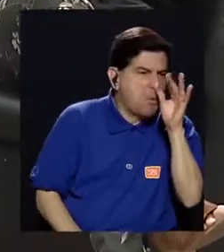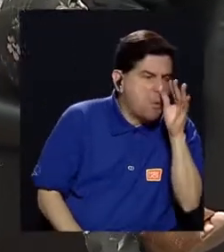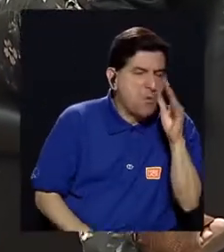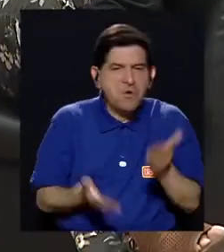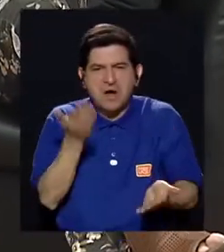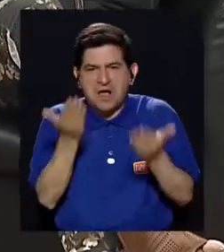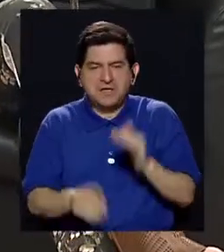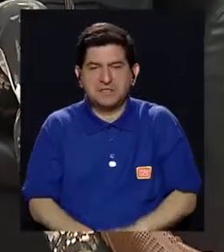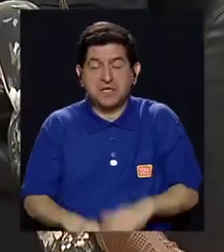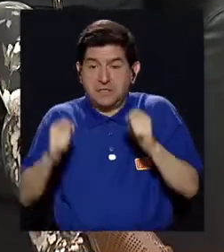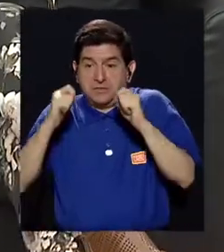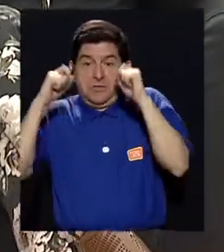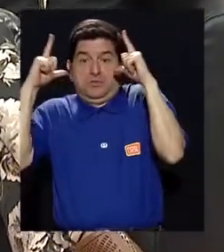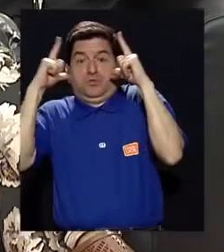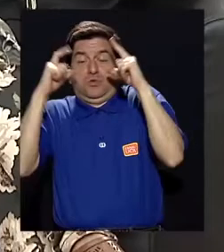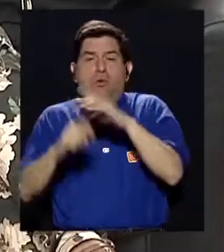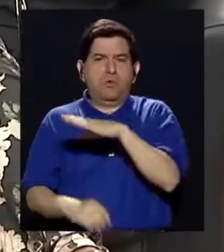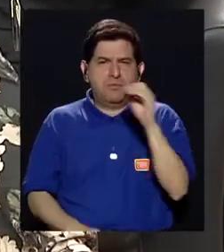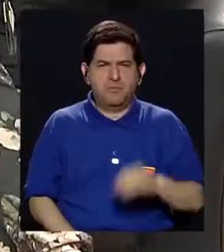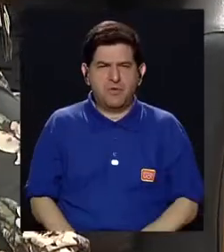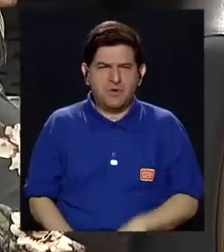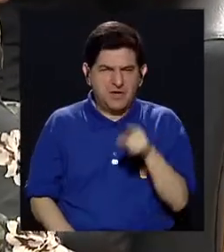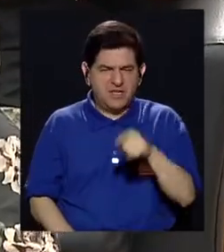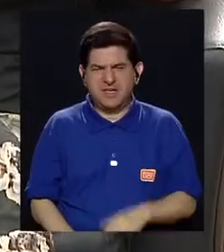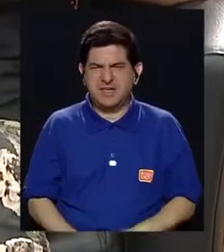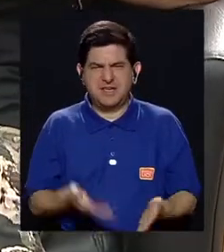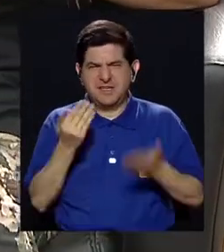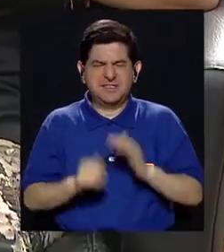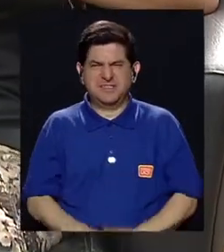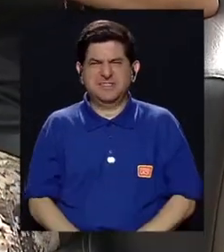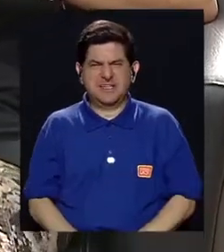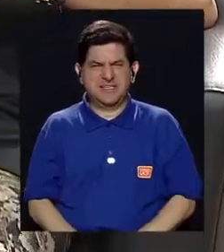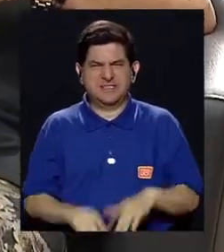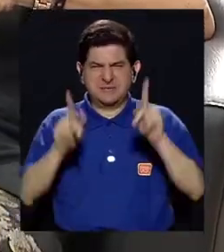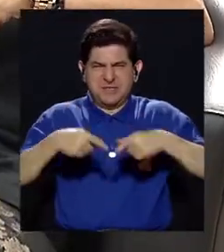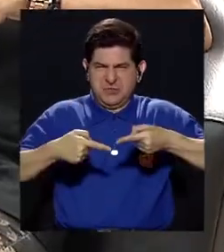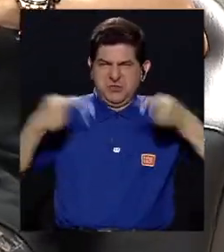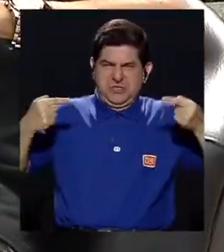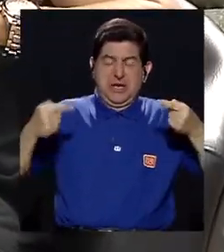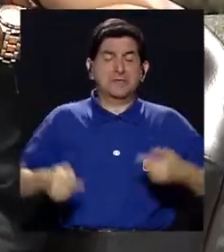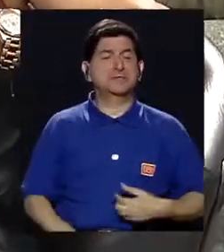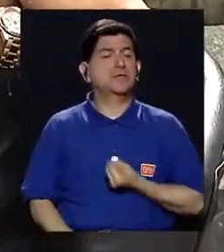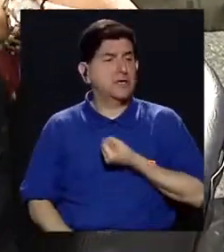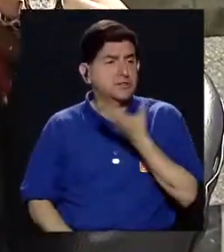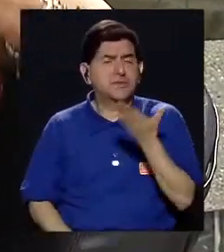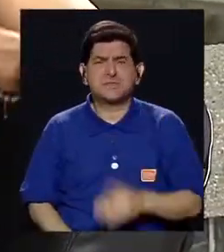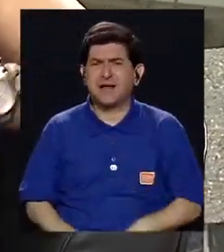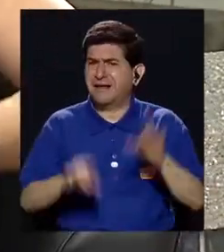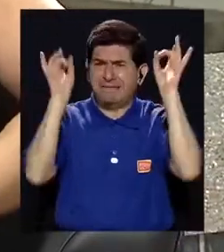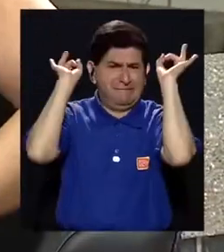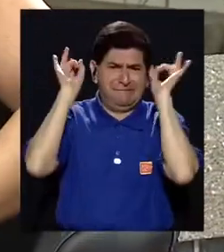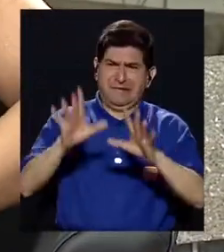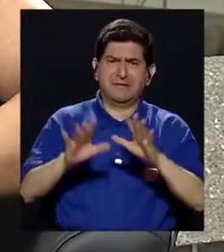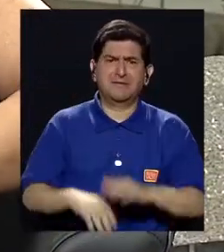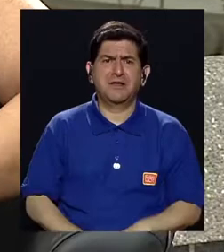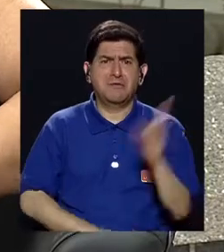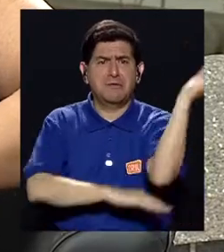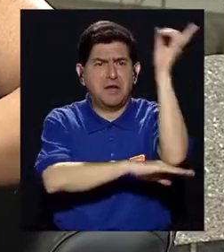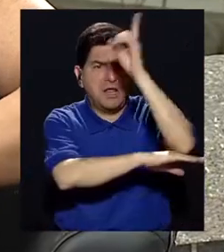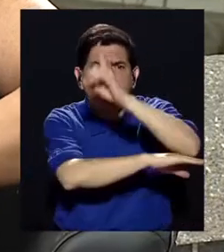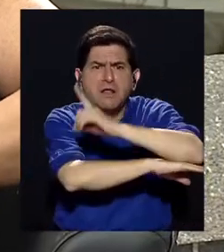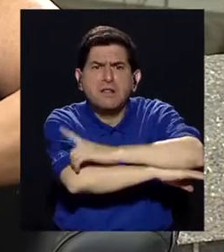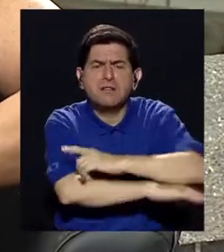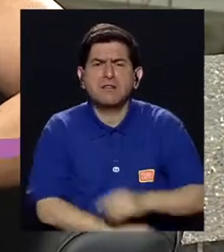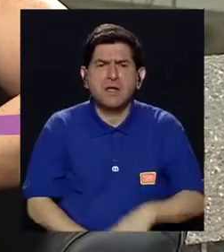y asombro y hostilidad, mucha gente se manifestó diciendo que era el colmo que se dedicara un